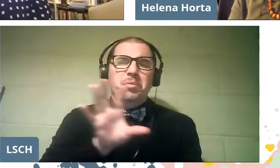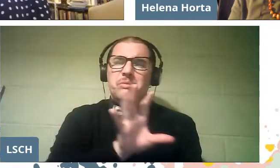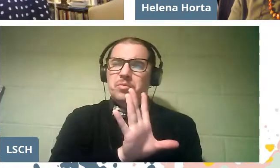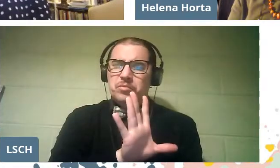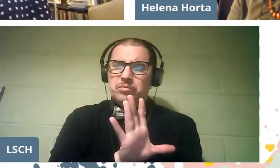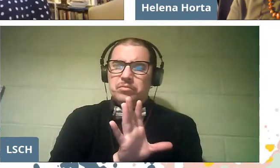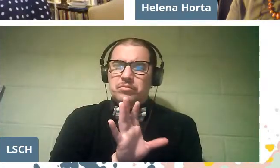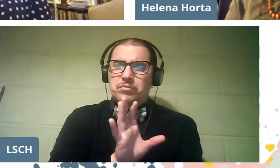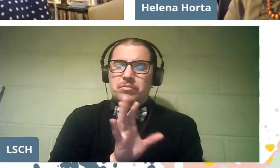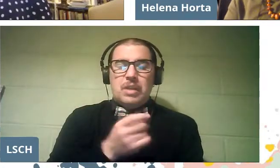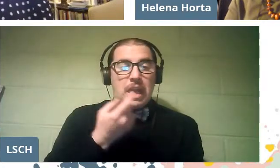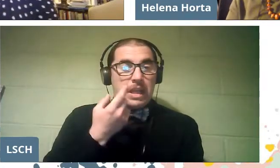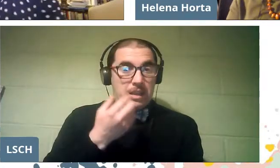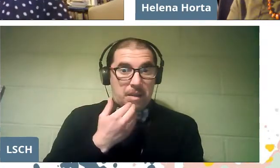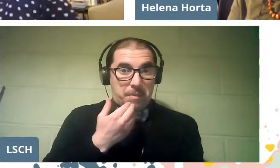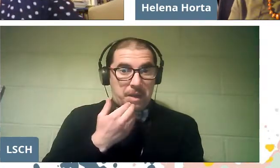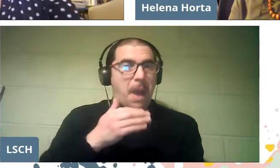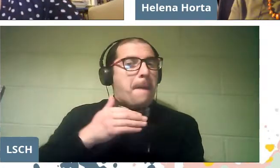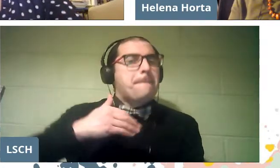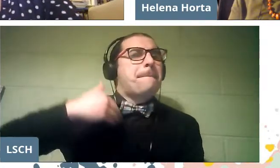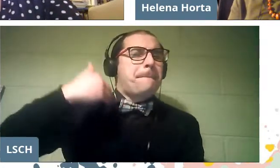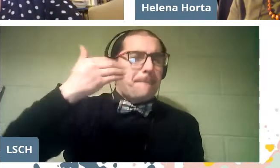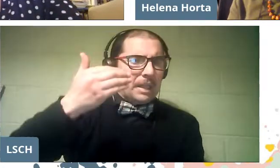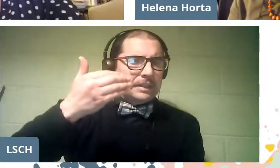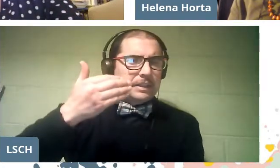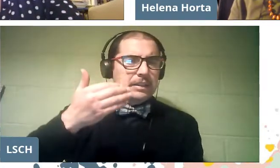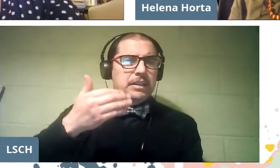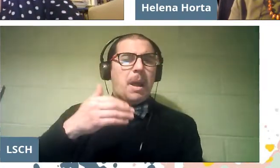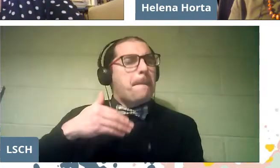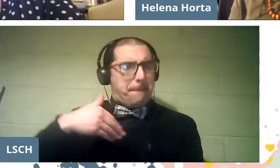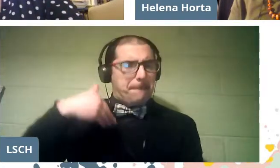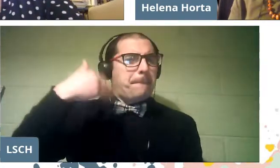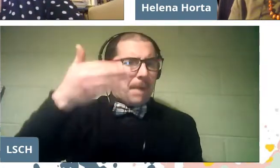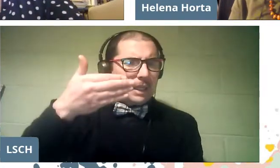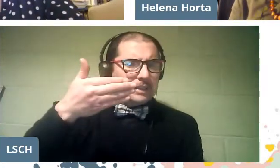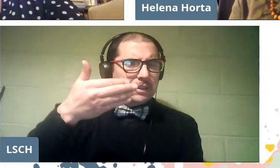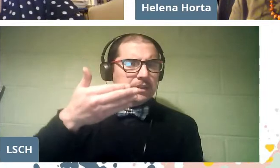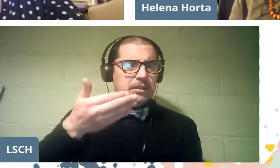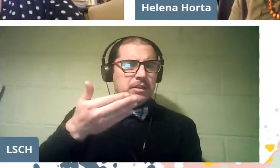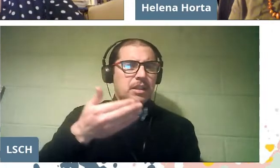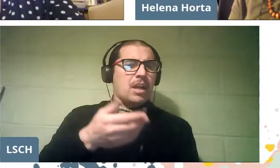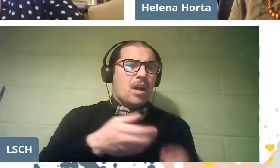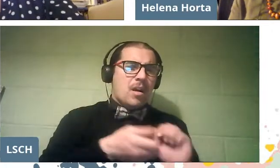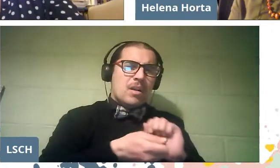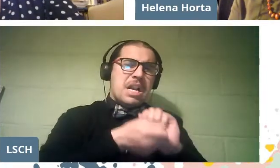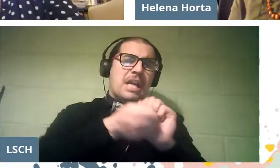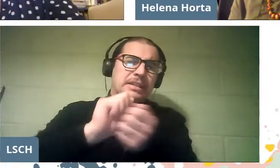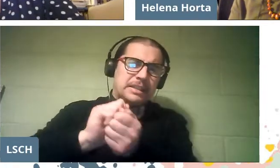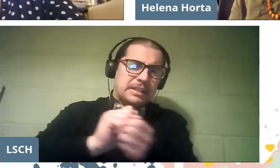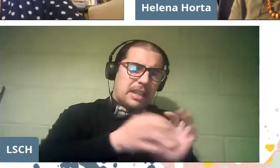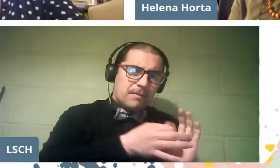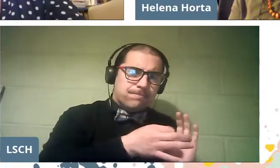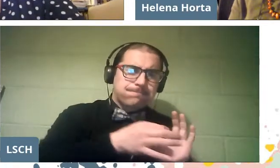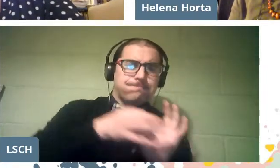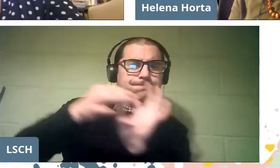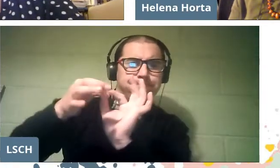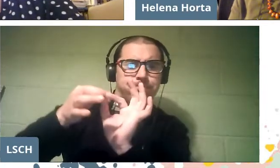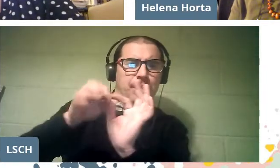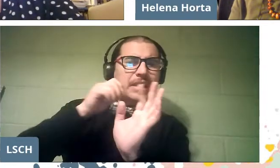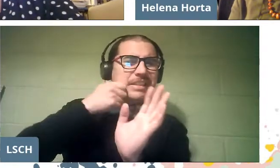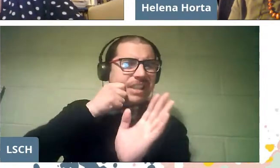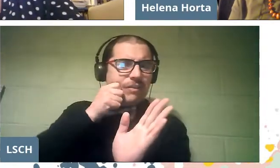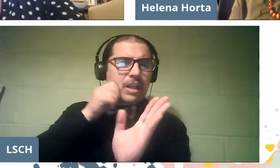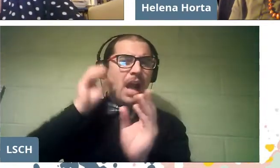ser arte, sino que va más allá, transita, trasunta dimensiones.